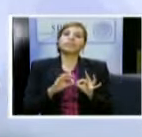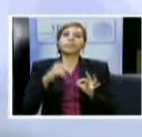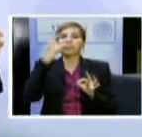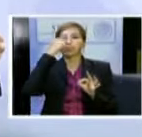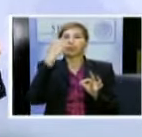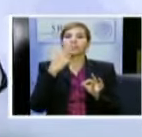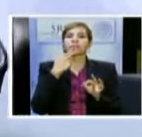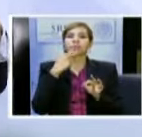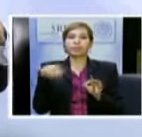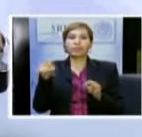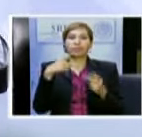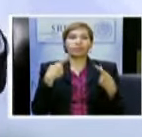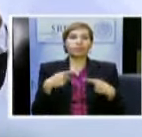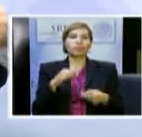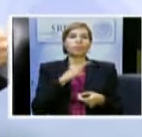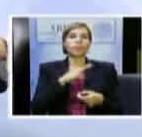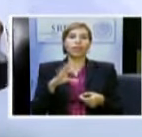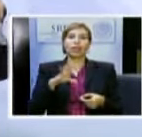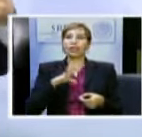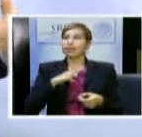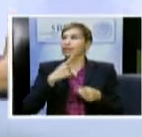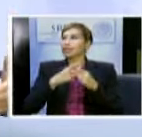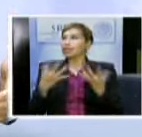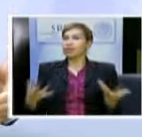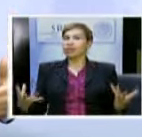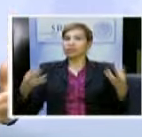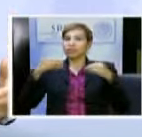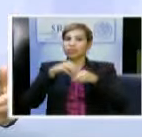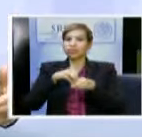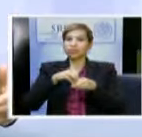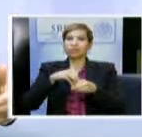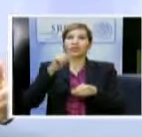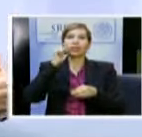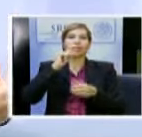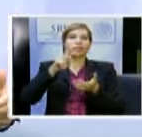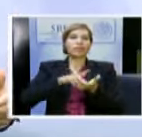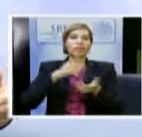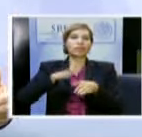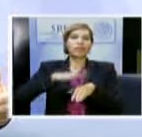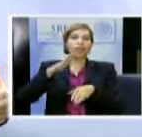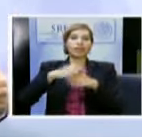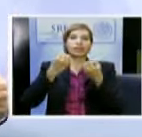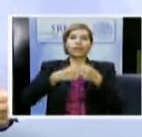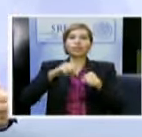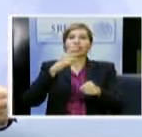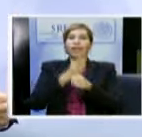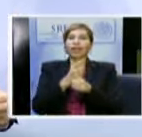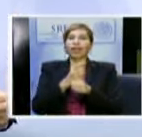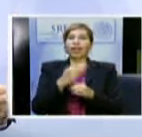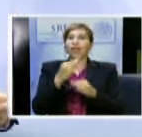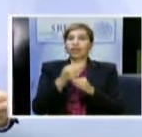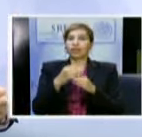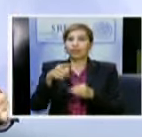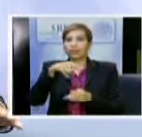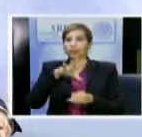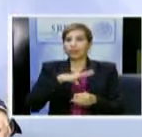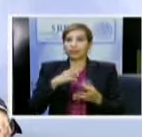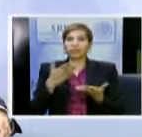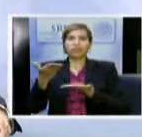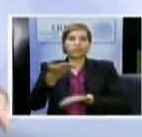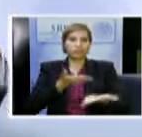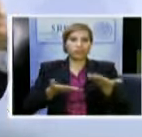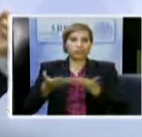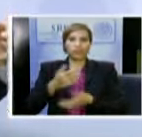que nuestra gente pueda interactuar e integrarse cada vez más a la sociedad en donde ellos están